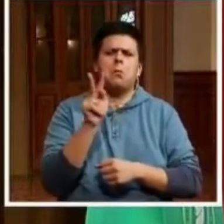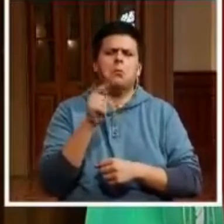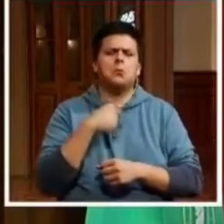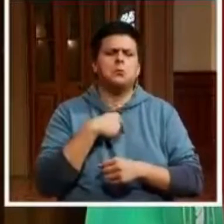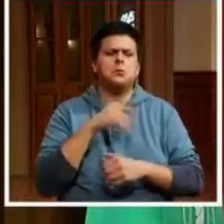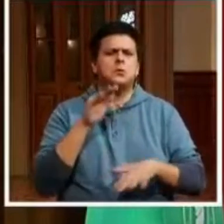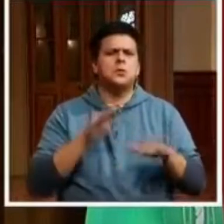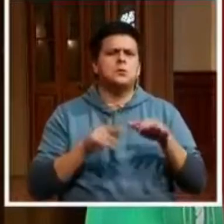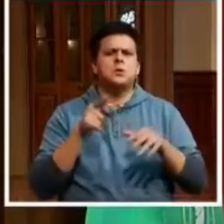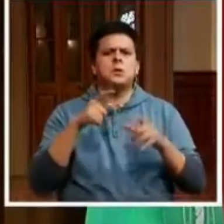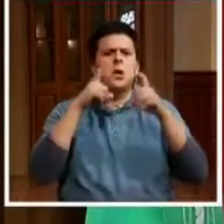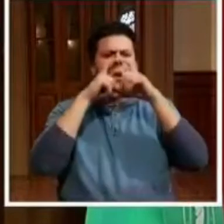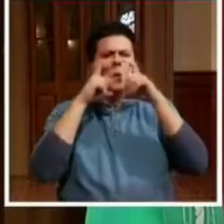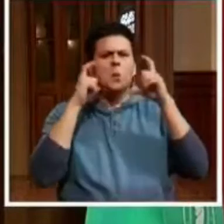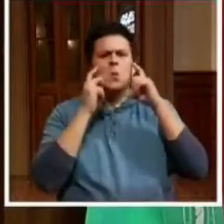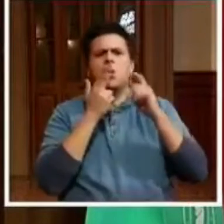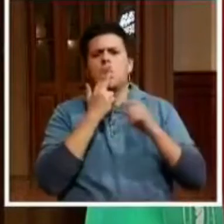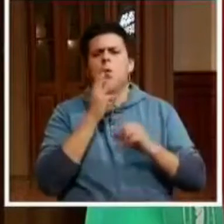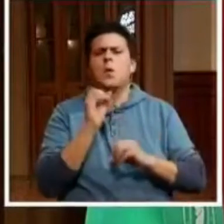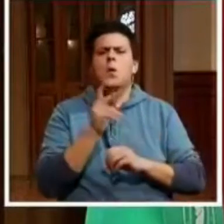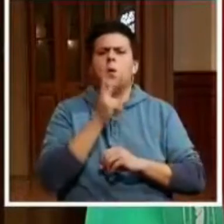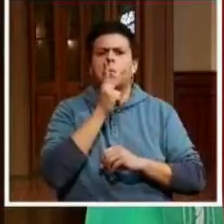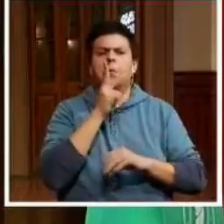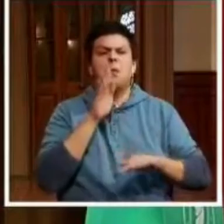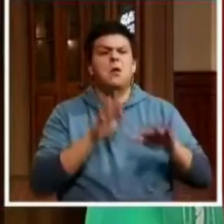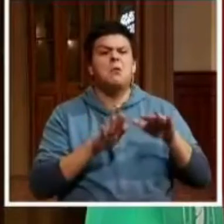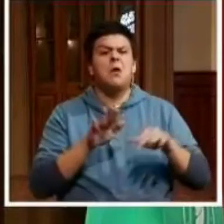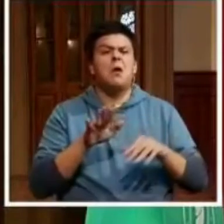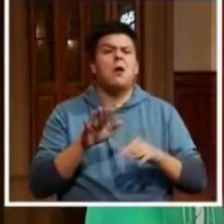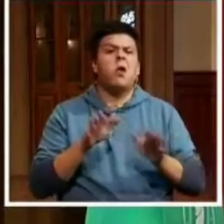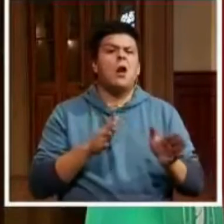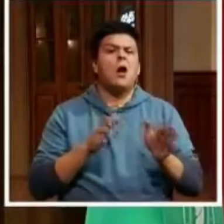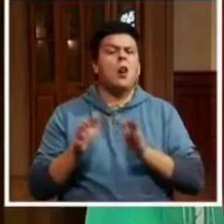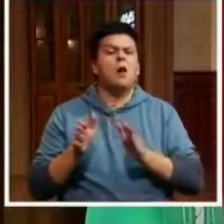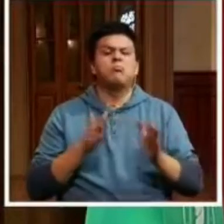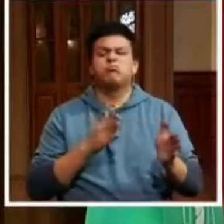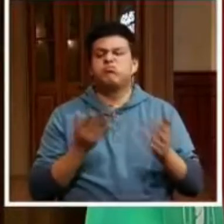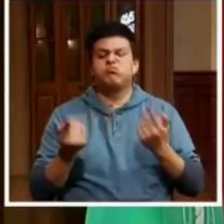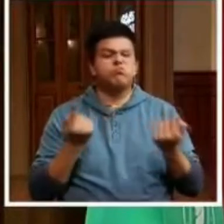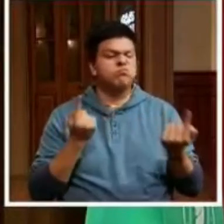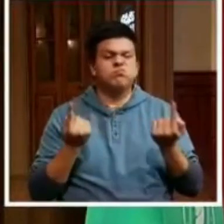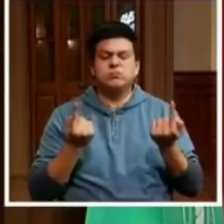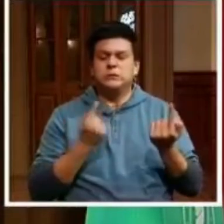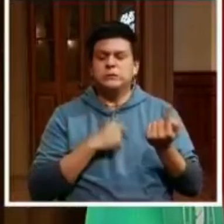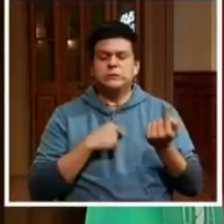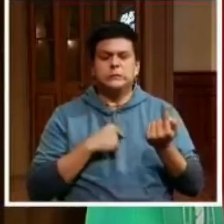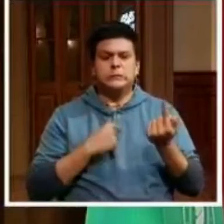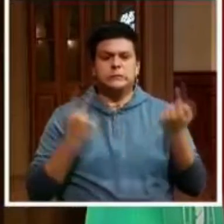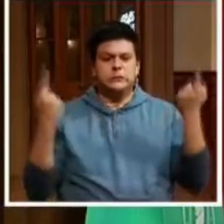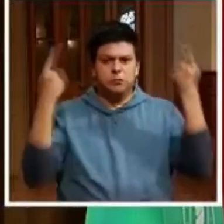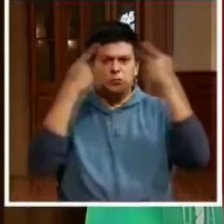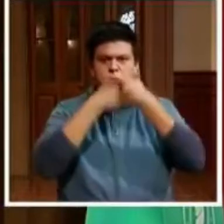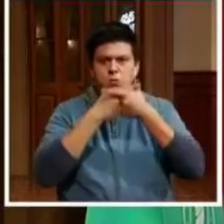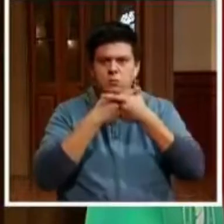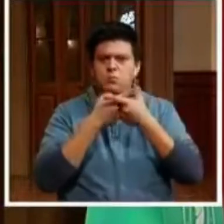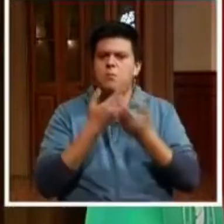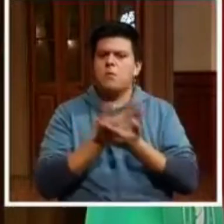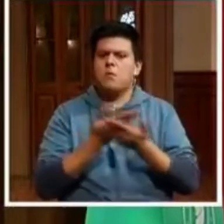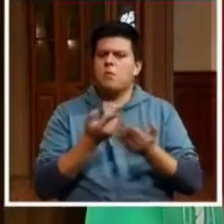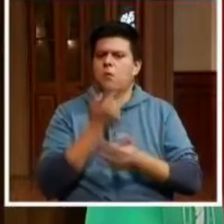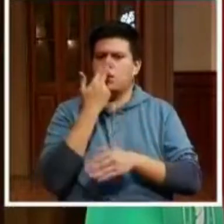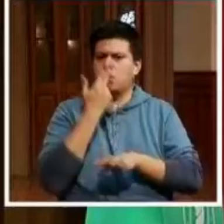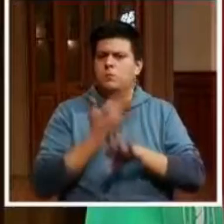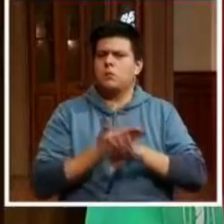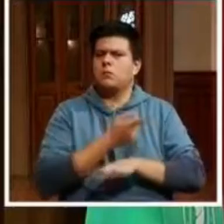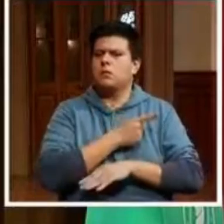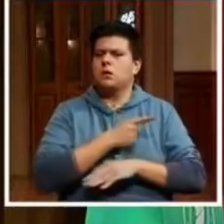observo que se pone el cubrebocas, o mi papá, a veces no, y los confundimos. Hoy tenemos que ser